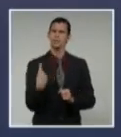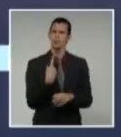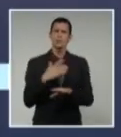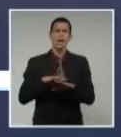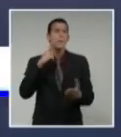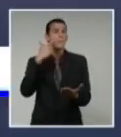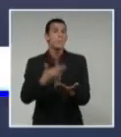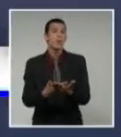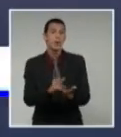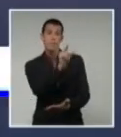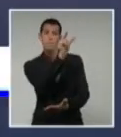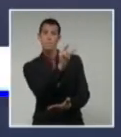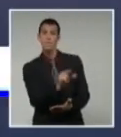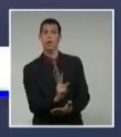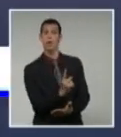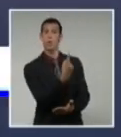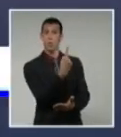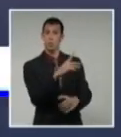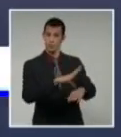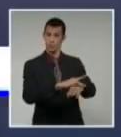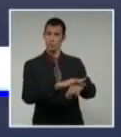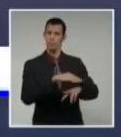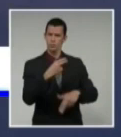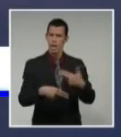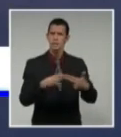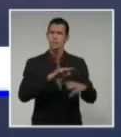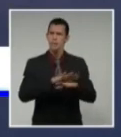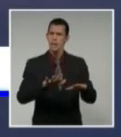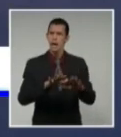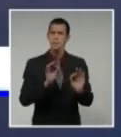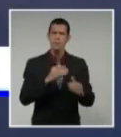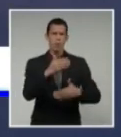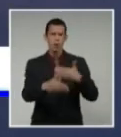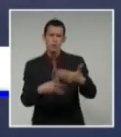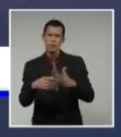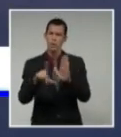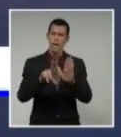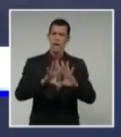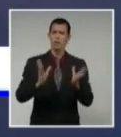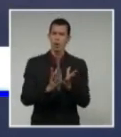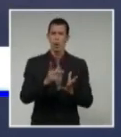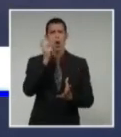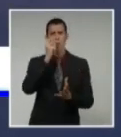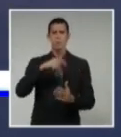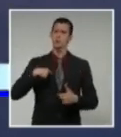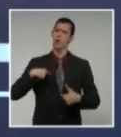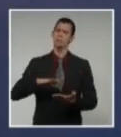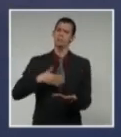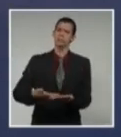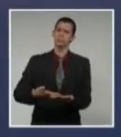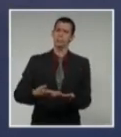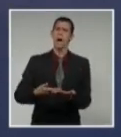focos de contaminación extendiendo ciertos focos de contaminación en otra provincia a otras localidades del occidente